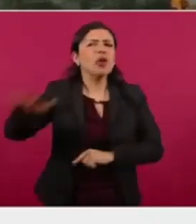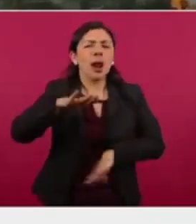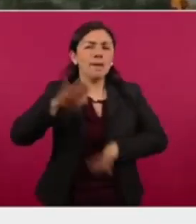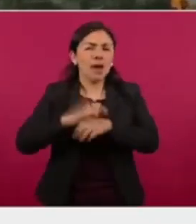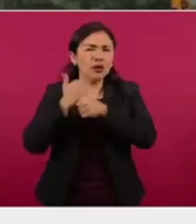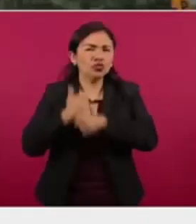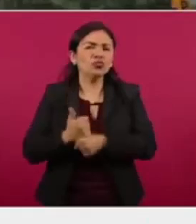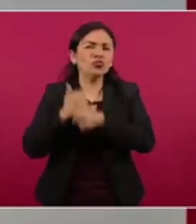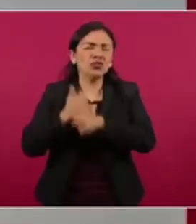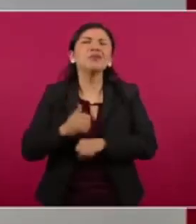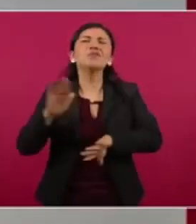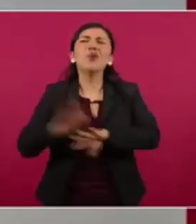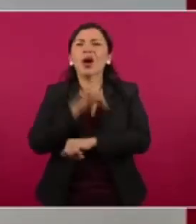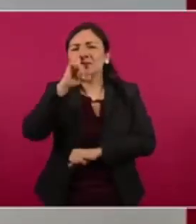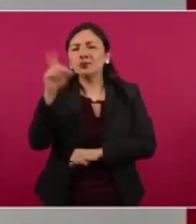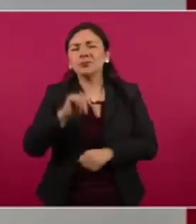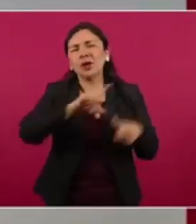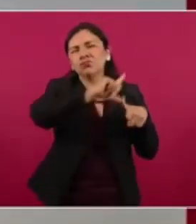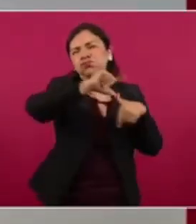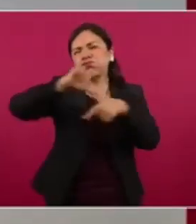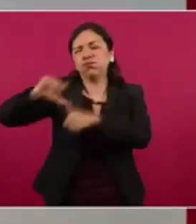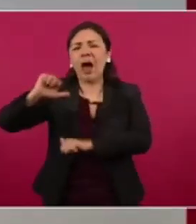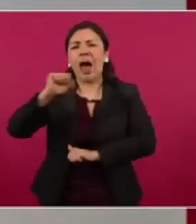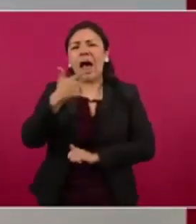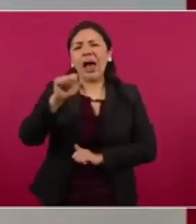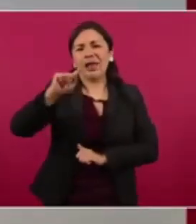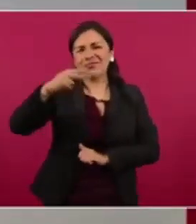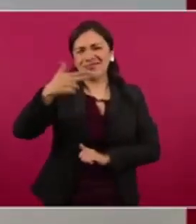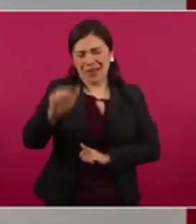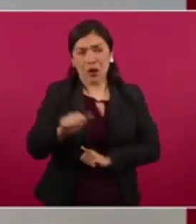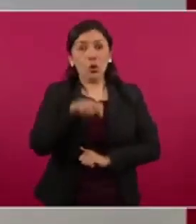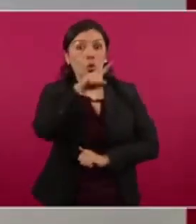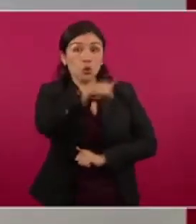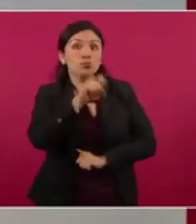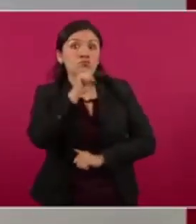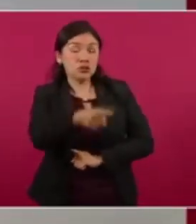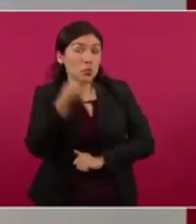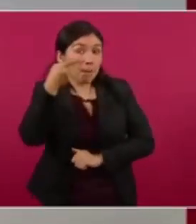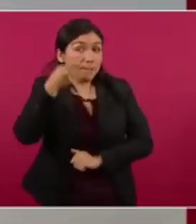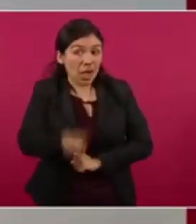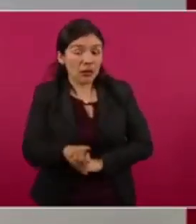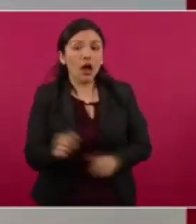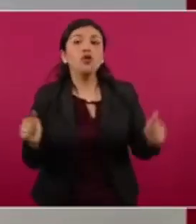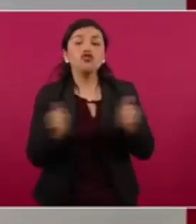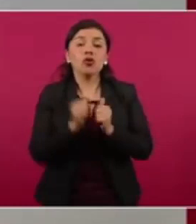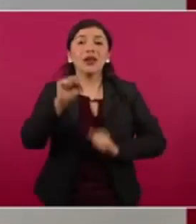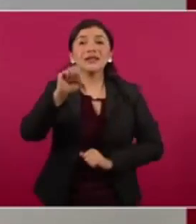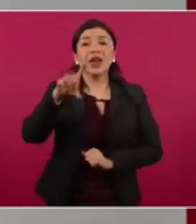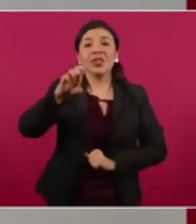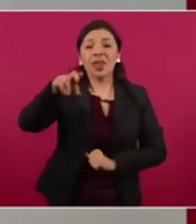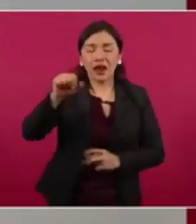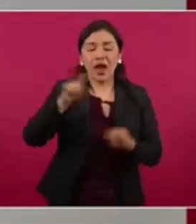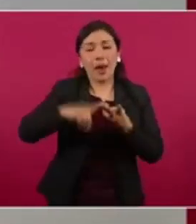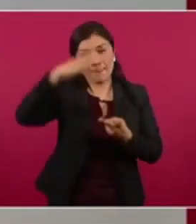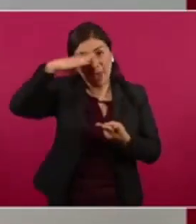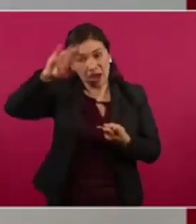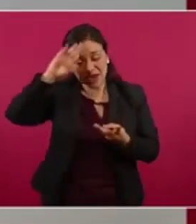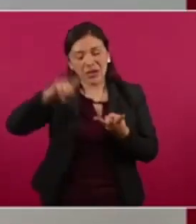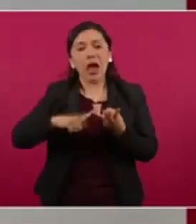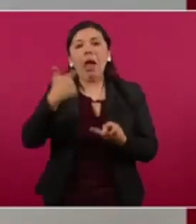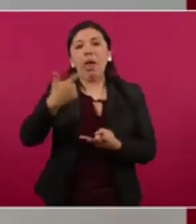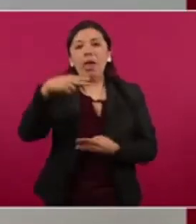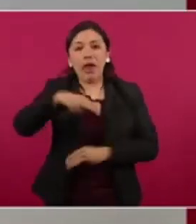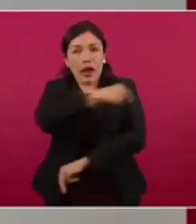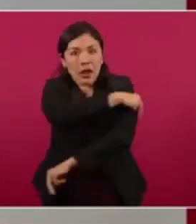Oaxaca por el paso de Ágata, que conforme a sus instrucciones, a través de Sedena, de Marina y de la Guardia